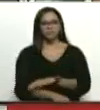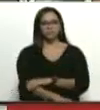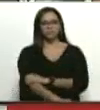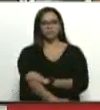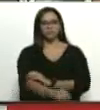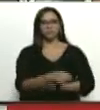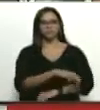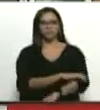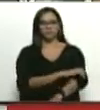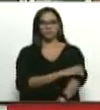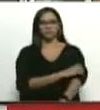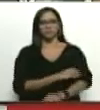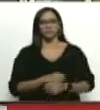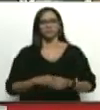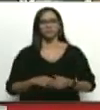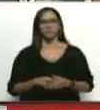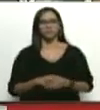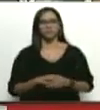Ignorarla,